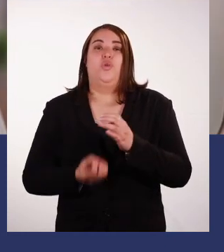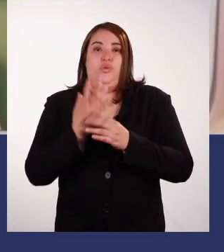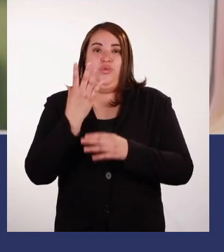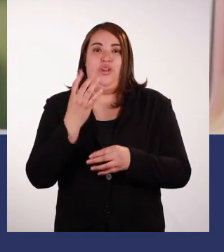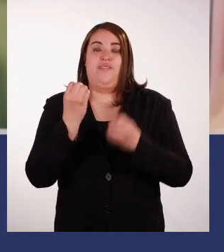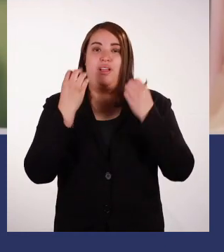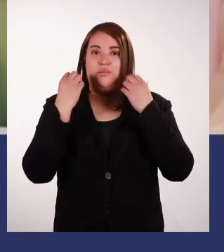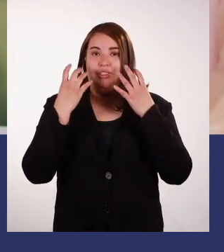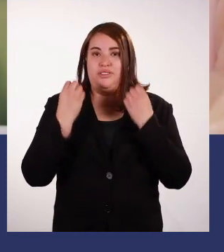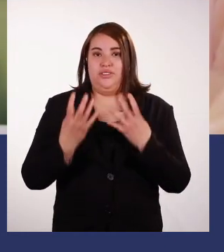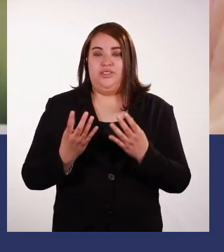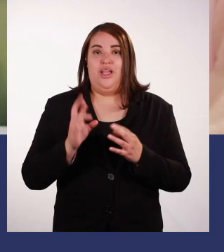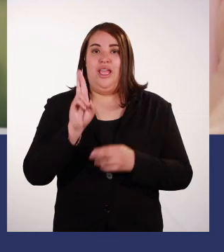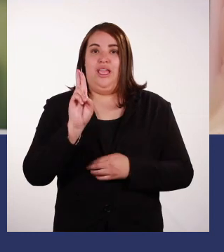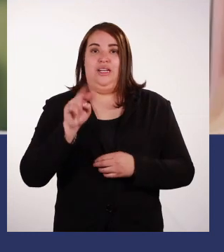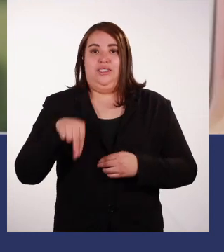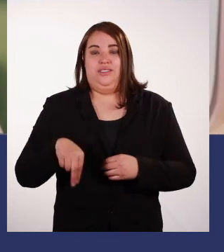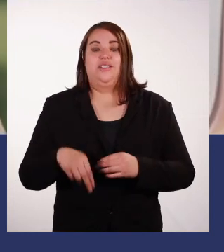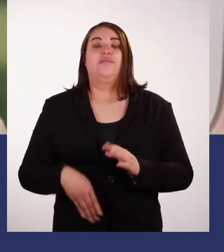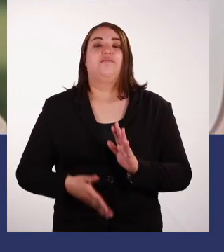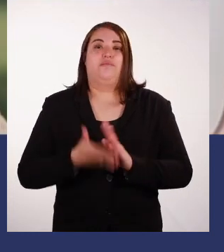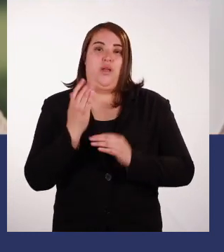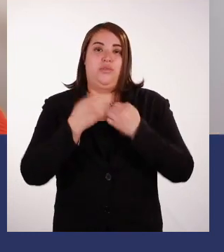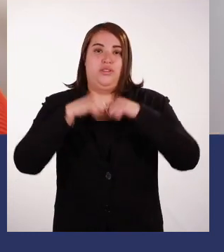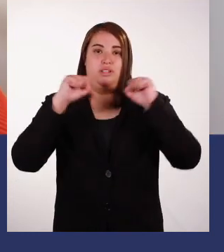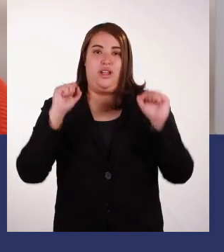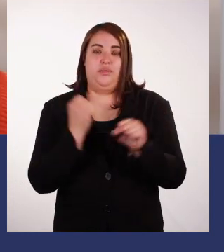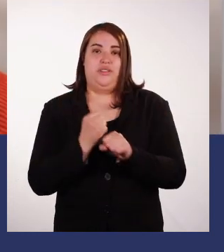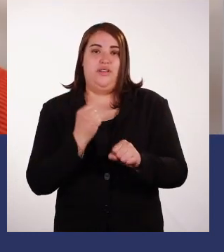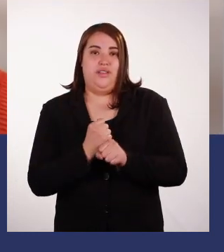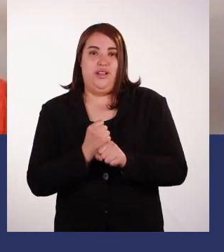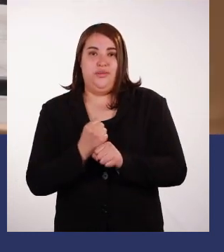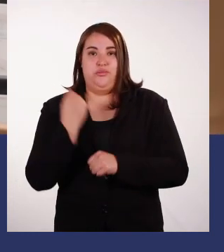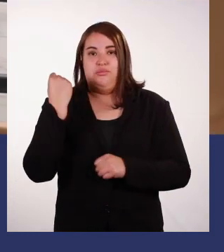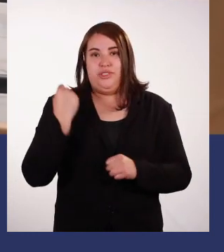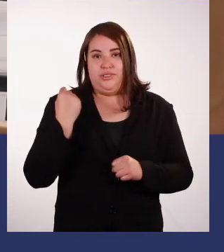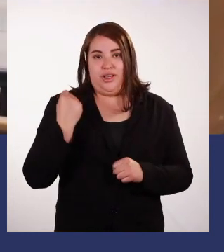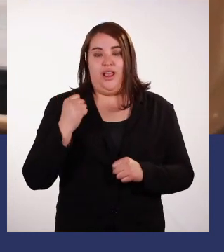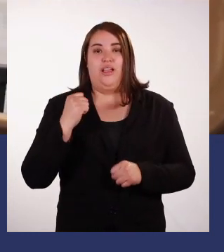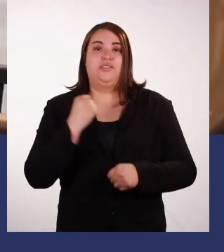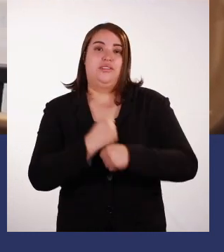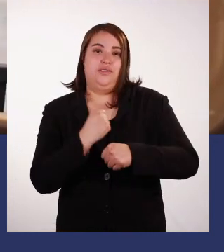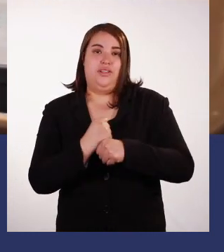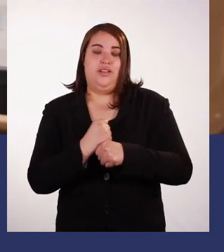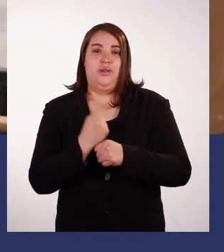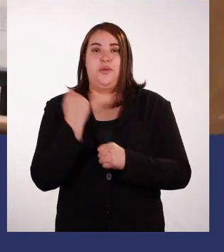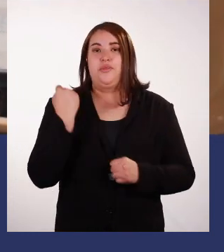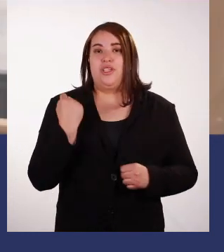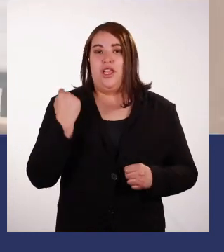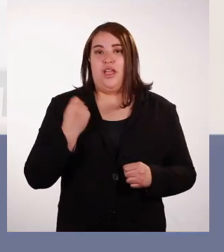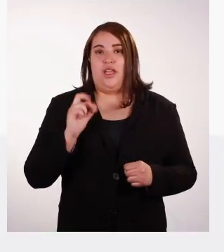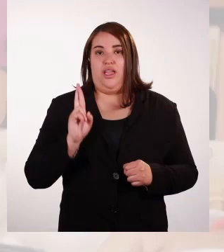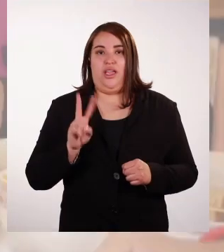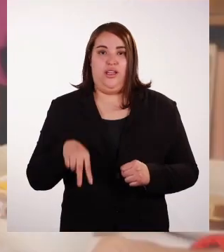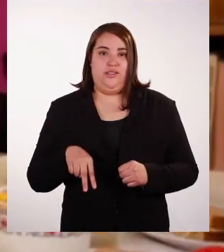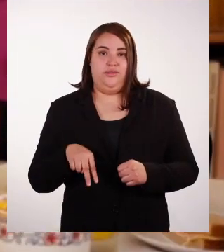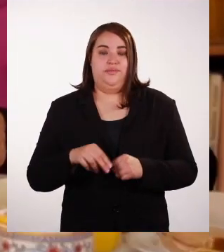capacitación. Con RN, vamos que ganamos en empleo. Piñera es empleo. Piñera es RN.